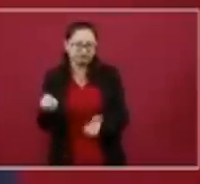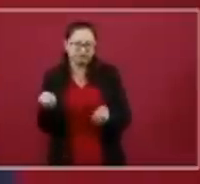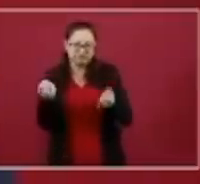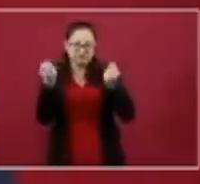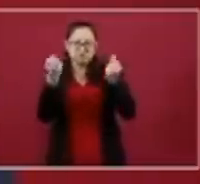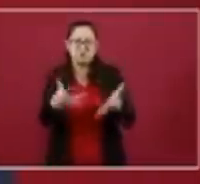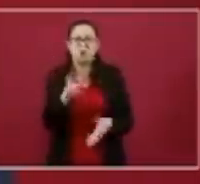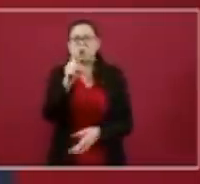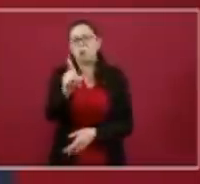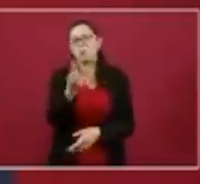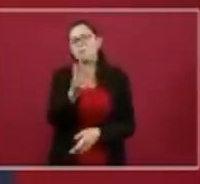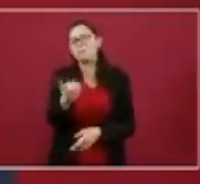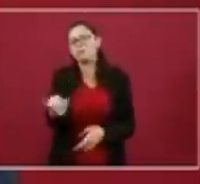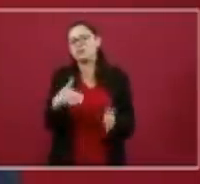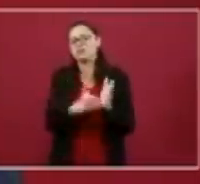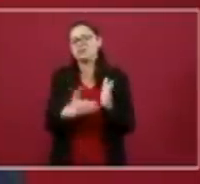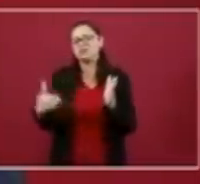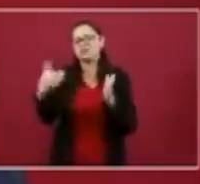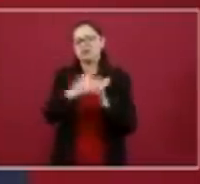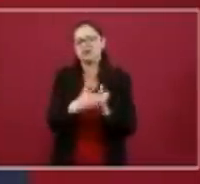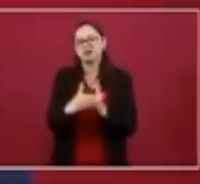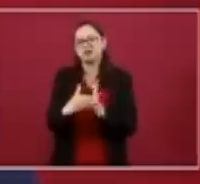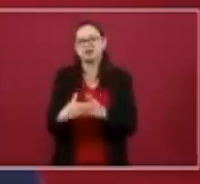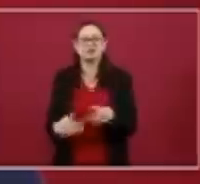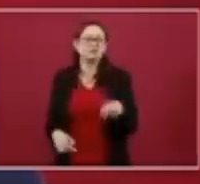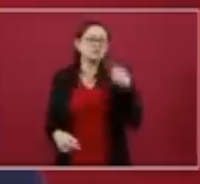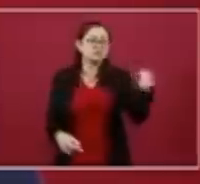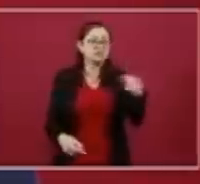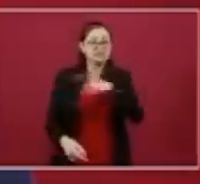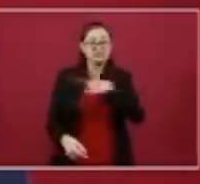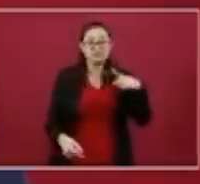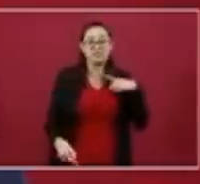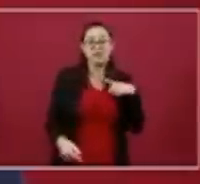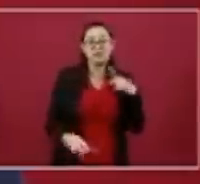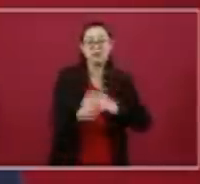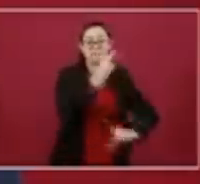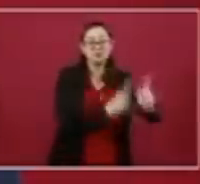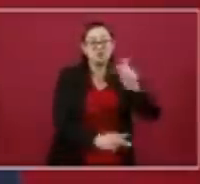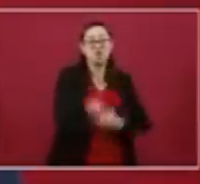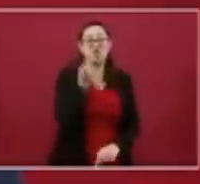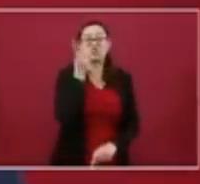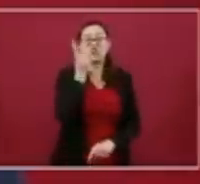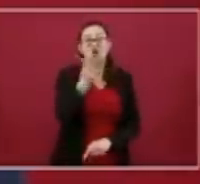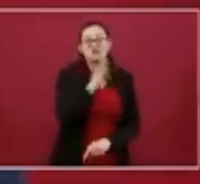$1 billón y su deuda es de 2 billones.